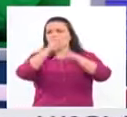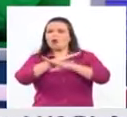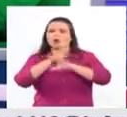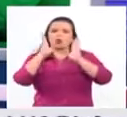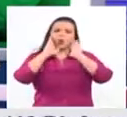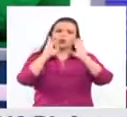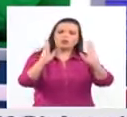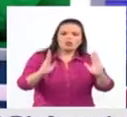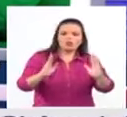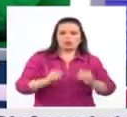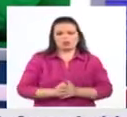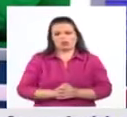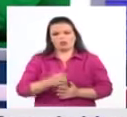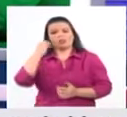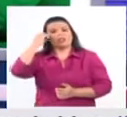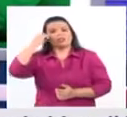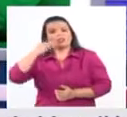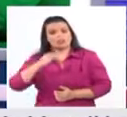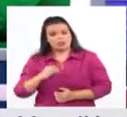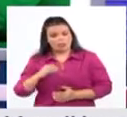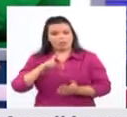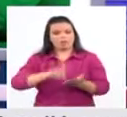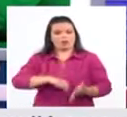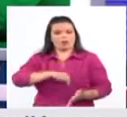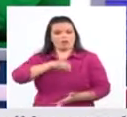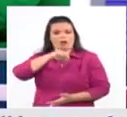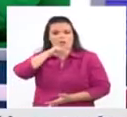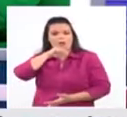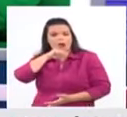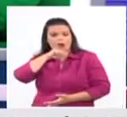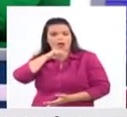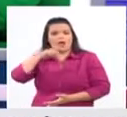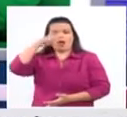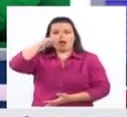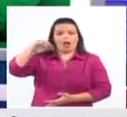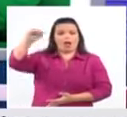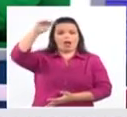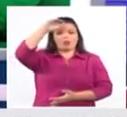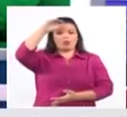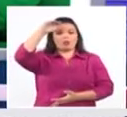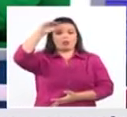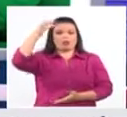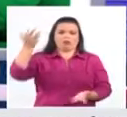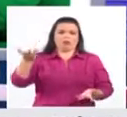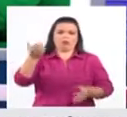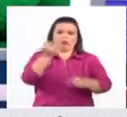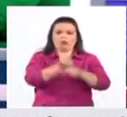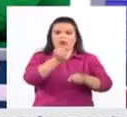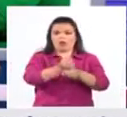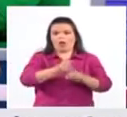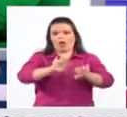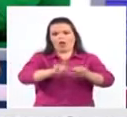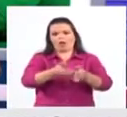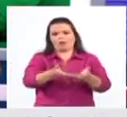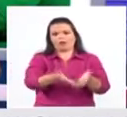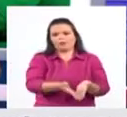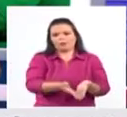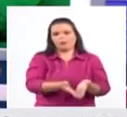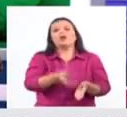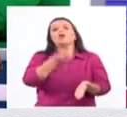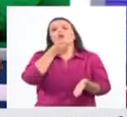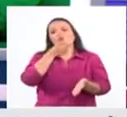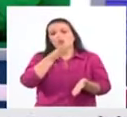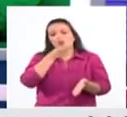de la casa, al sostener económicamente, son los que están trabajando. Entonces, pudieran también tener afectaciones en el desempeño